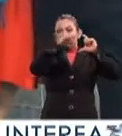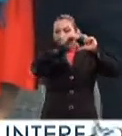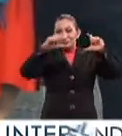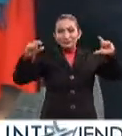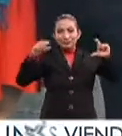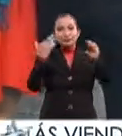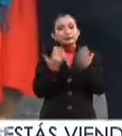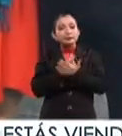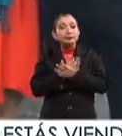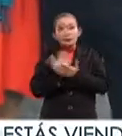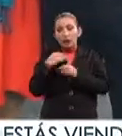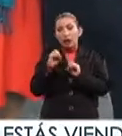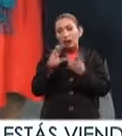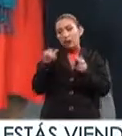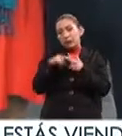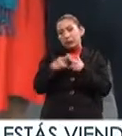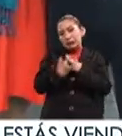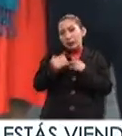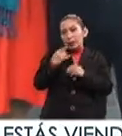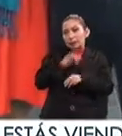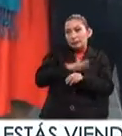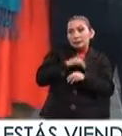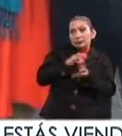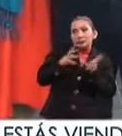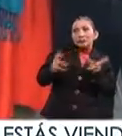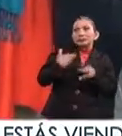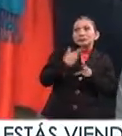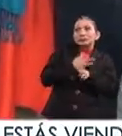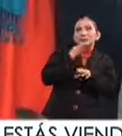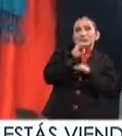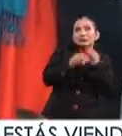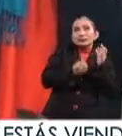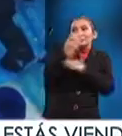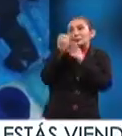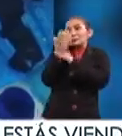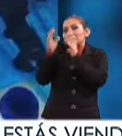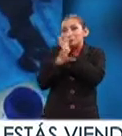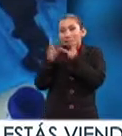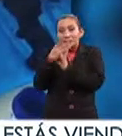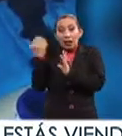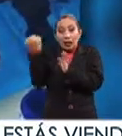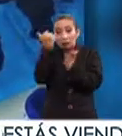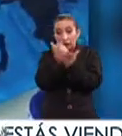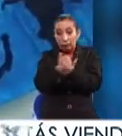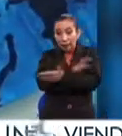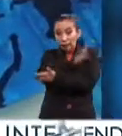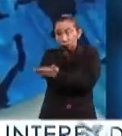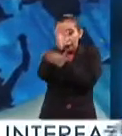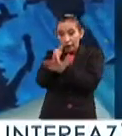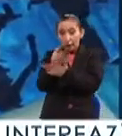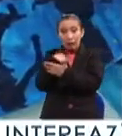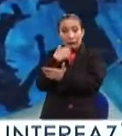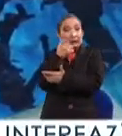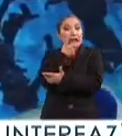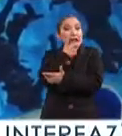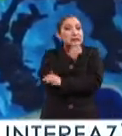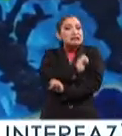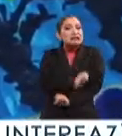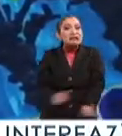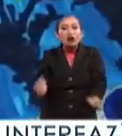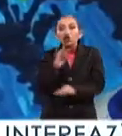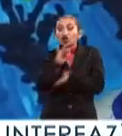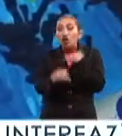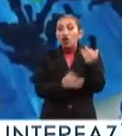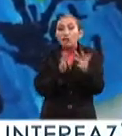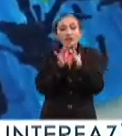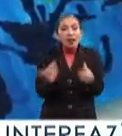Entonces, al principio, claro que íbamos con un miedo gigantesco porque era todo nuevo. Y en la ciudad en donde nos tocó, nadie hablaba inglés, o sea, todos era